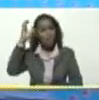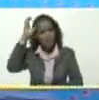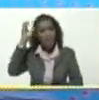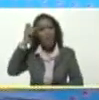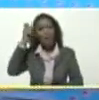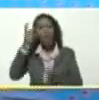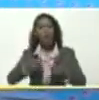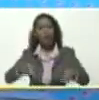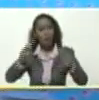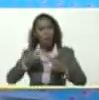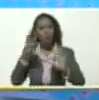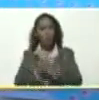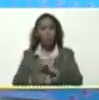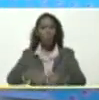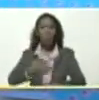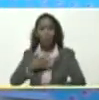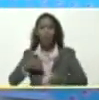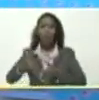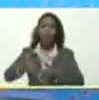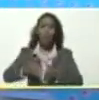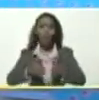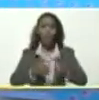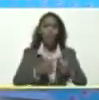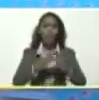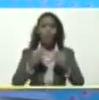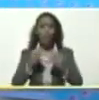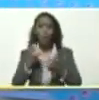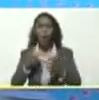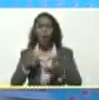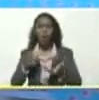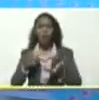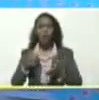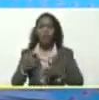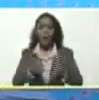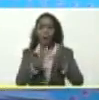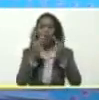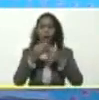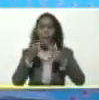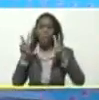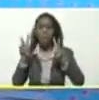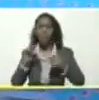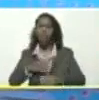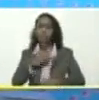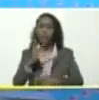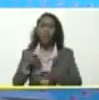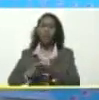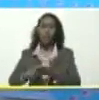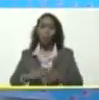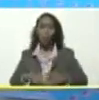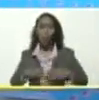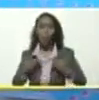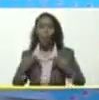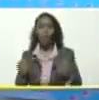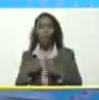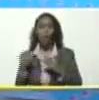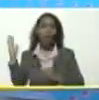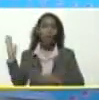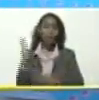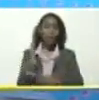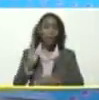valores, puede transitar todos los caminos en paz, puede recuperarse de todos los vaivenes,